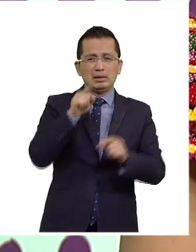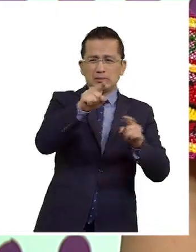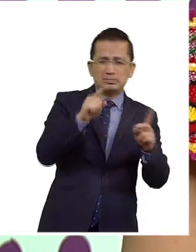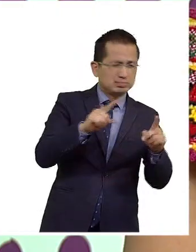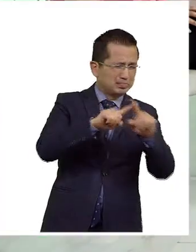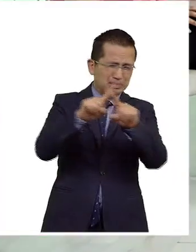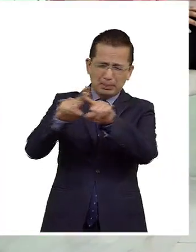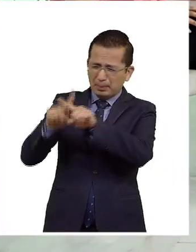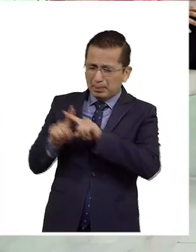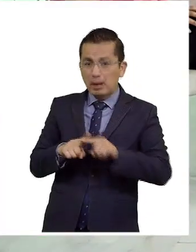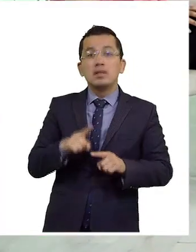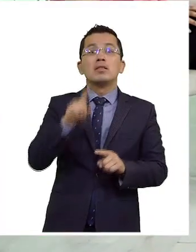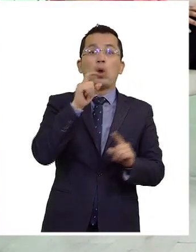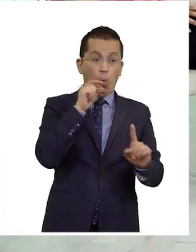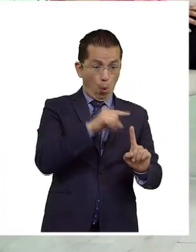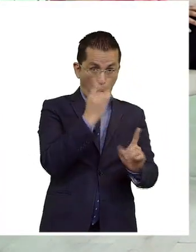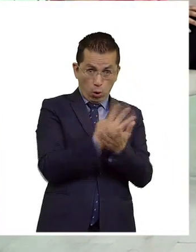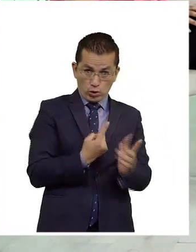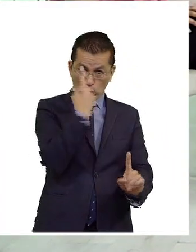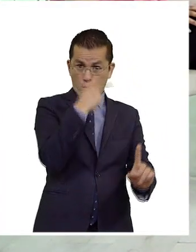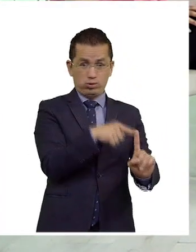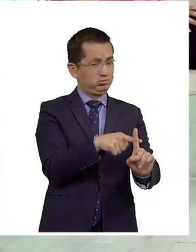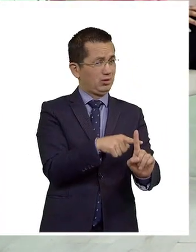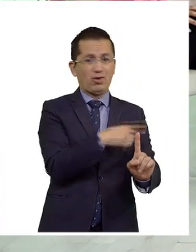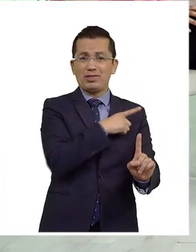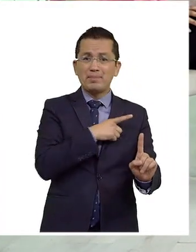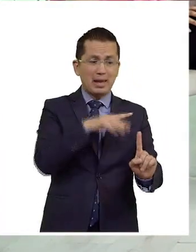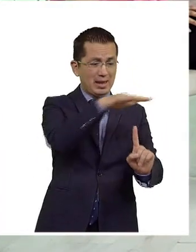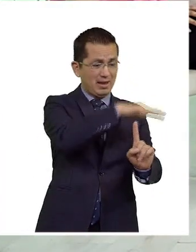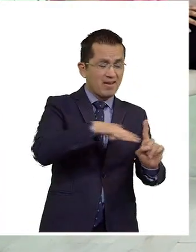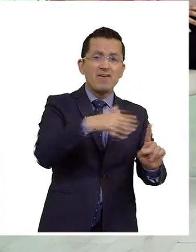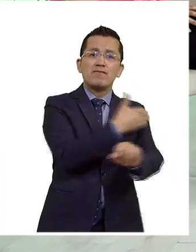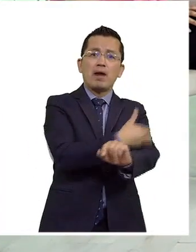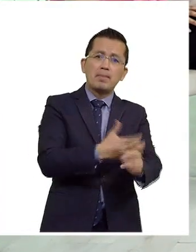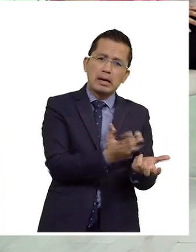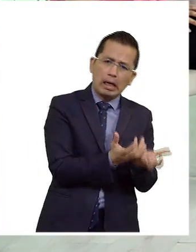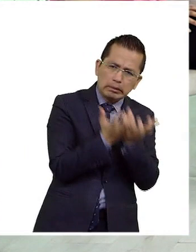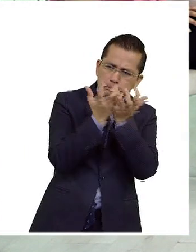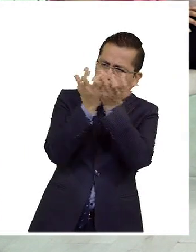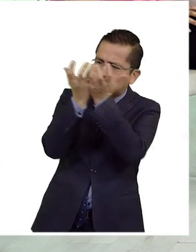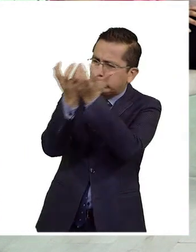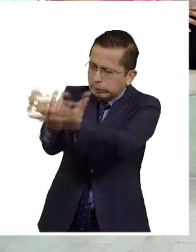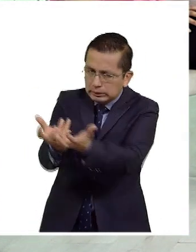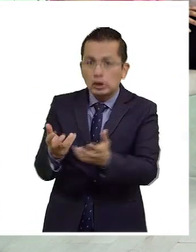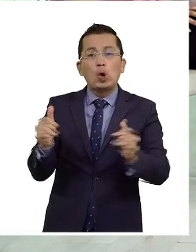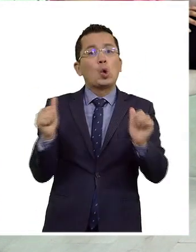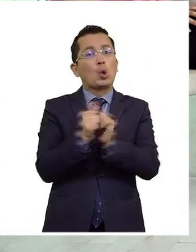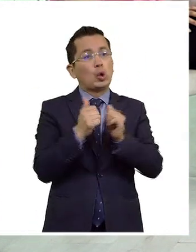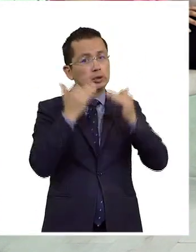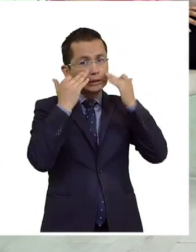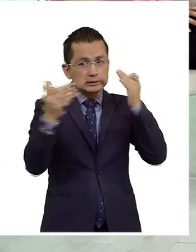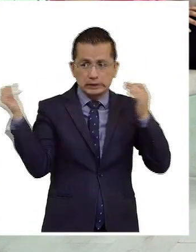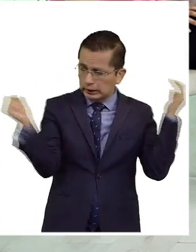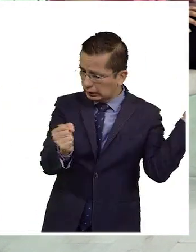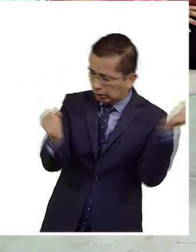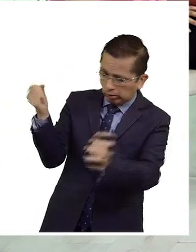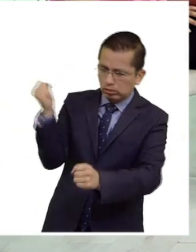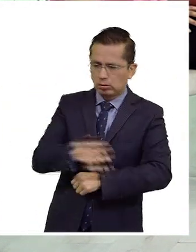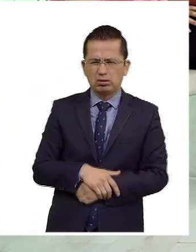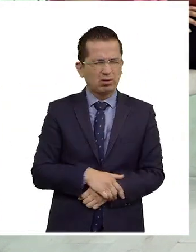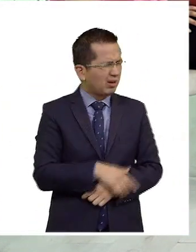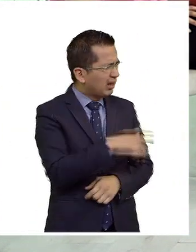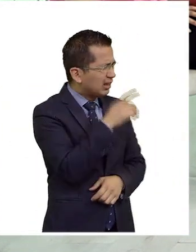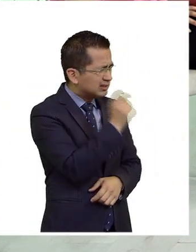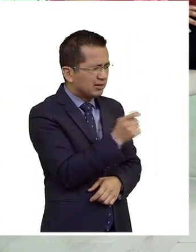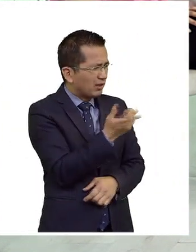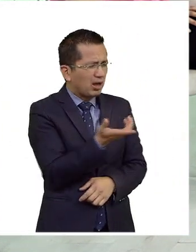enfermedad. Exactamente. Con testigos, hay periodo probatorio con testigos. Además, lo que se trata es de convencer al juez de la identidad de género de